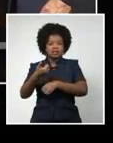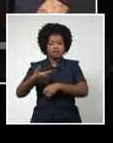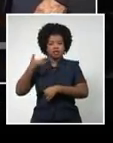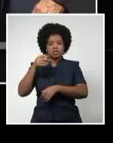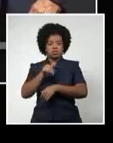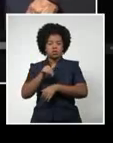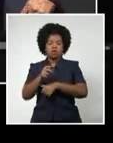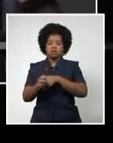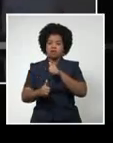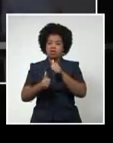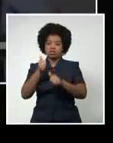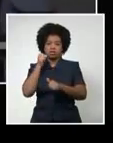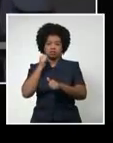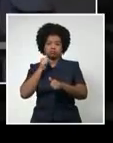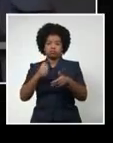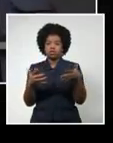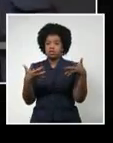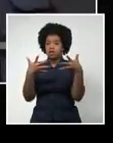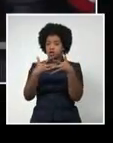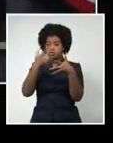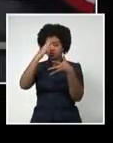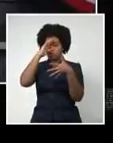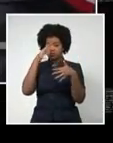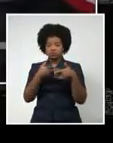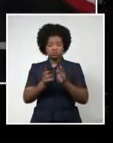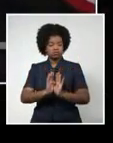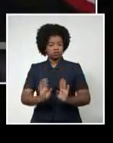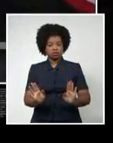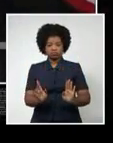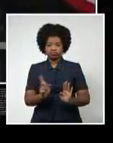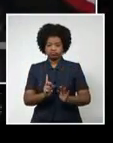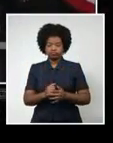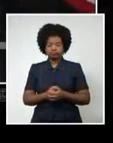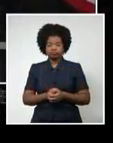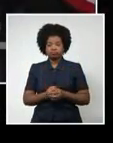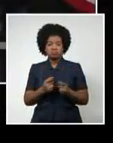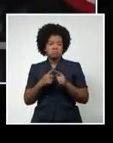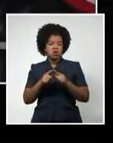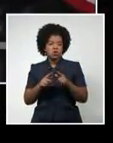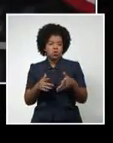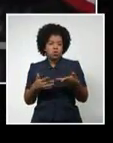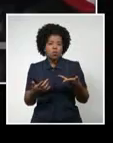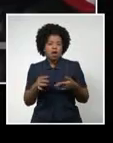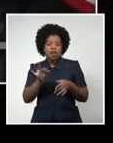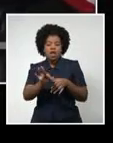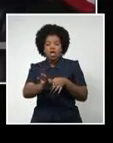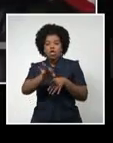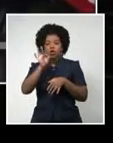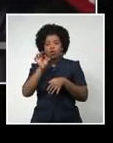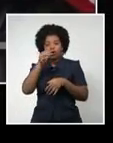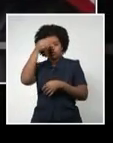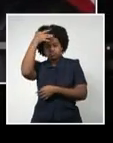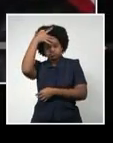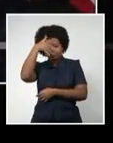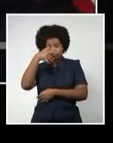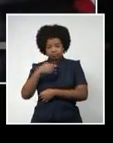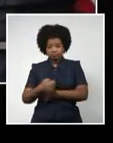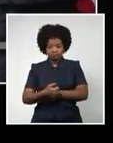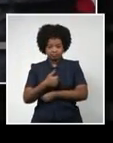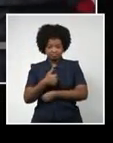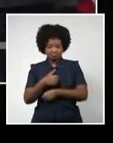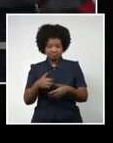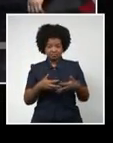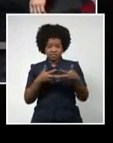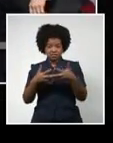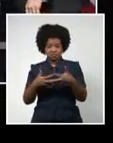atrás el avance que había habido en las relaciones bilaterales. Pero ¿cuál fue la táctica escogida por la nueva administración estadounidense